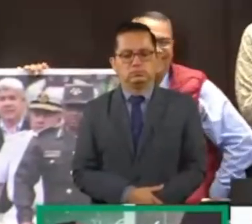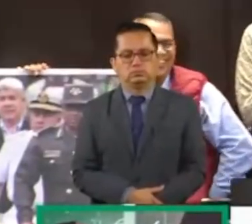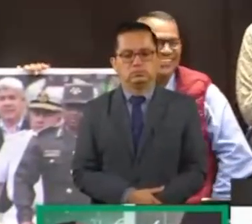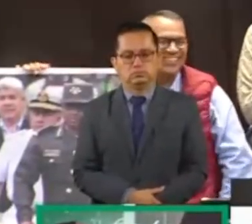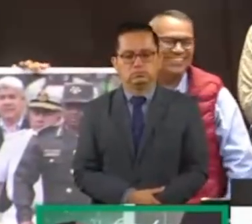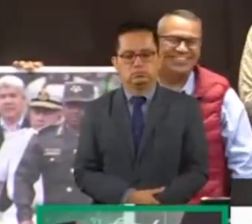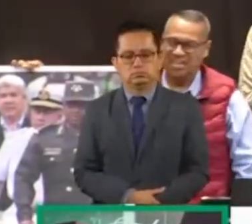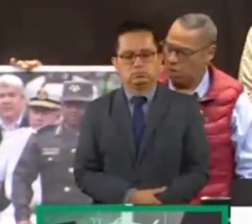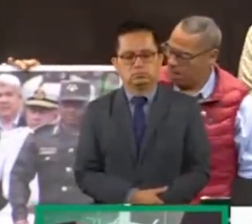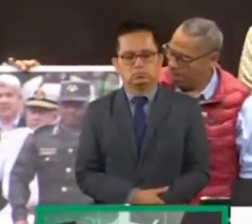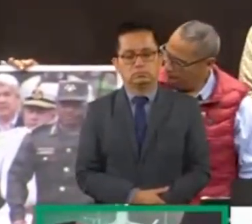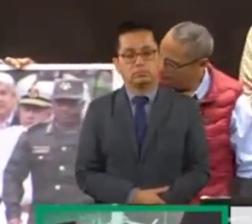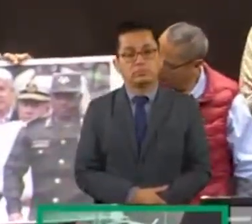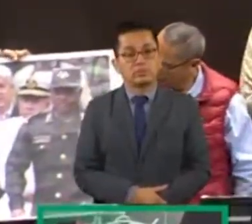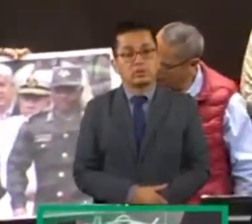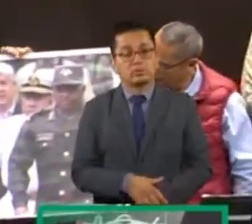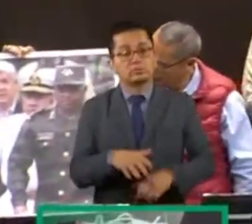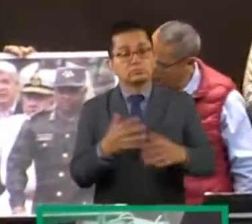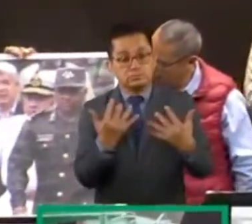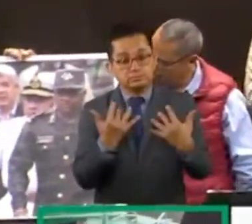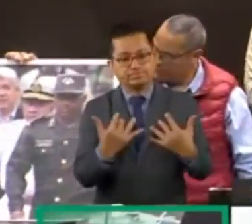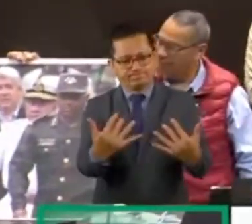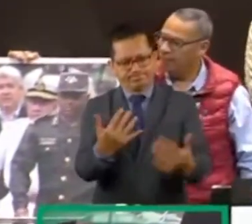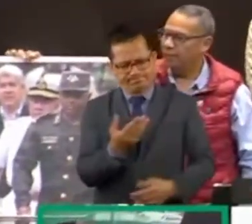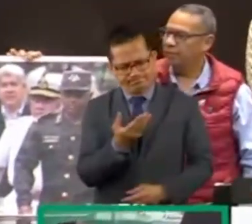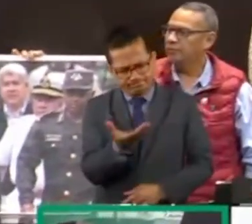Muchísimas gracias y con la venia de la Asamblea.